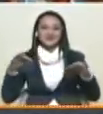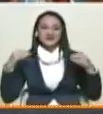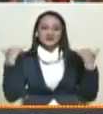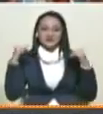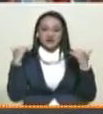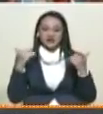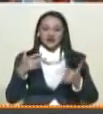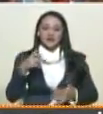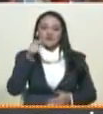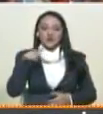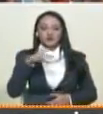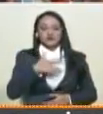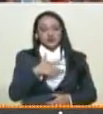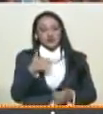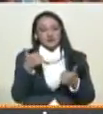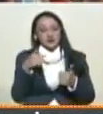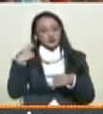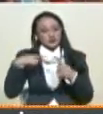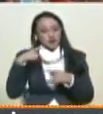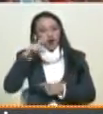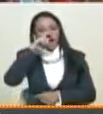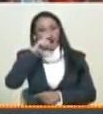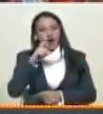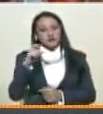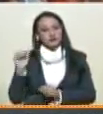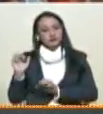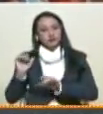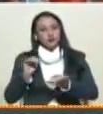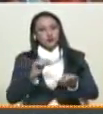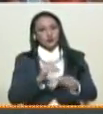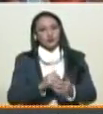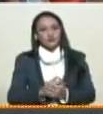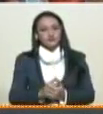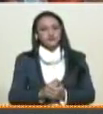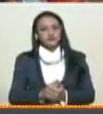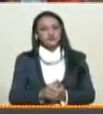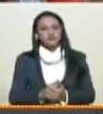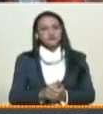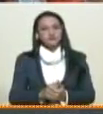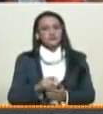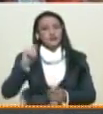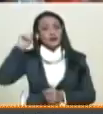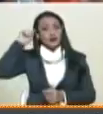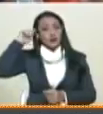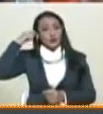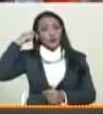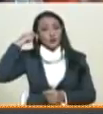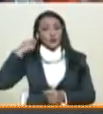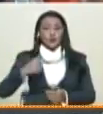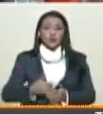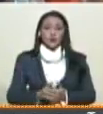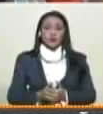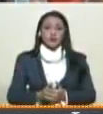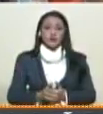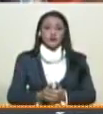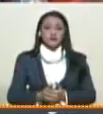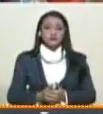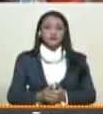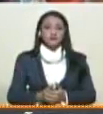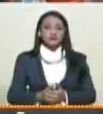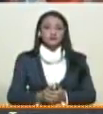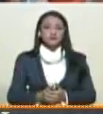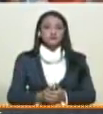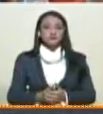sienta bien cada año que sale masivamente a recordar a María Ignacia,